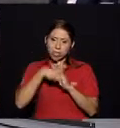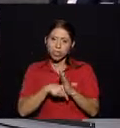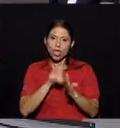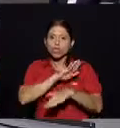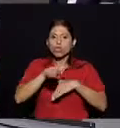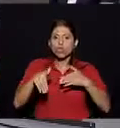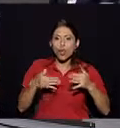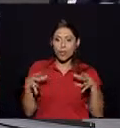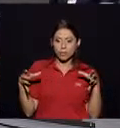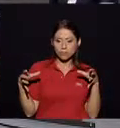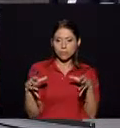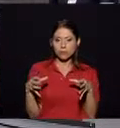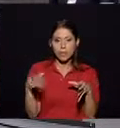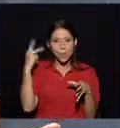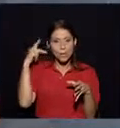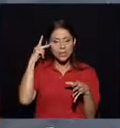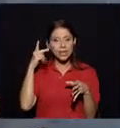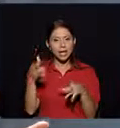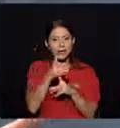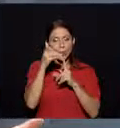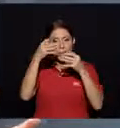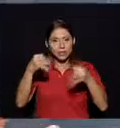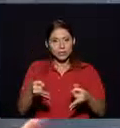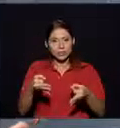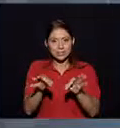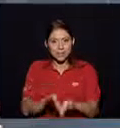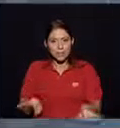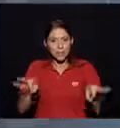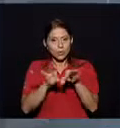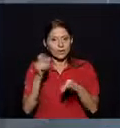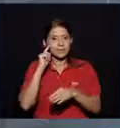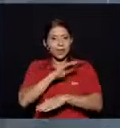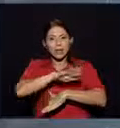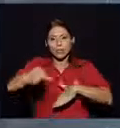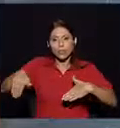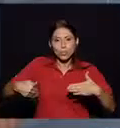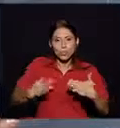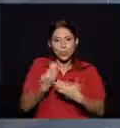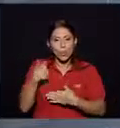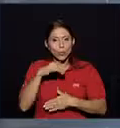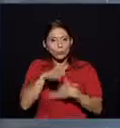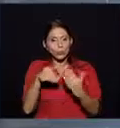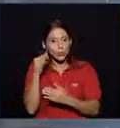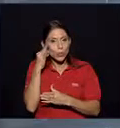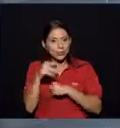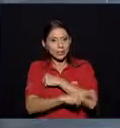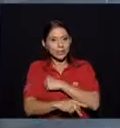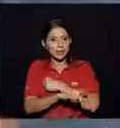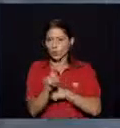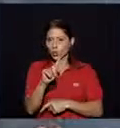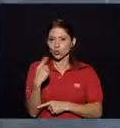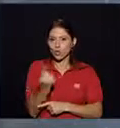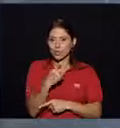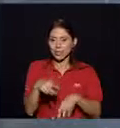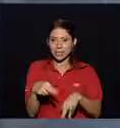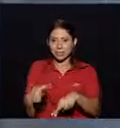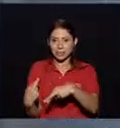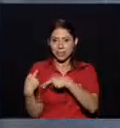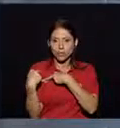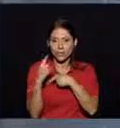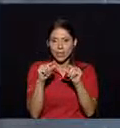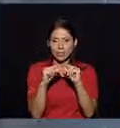la fuerza política tomadora de decisiones que son importantes para todos y todas en el país, no solo es responsabilidad de